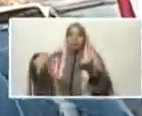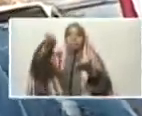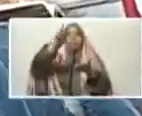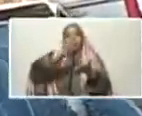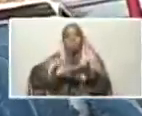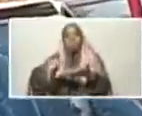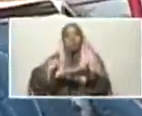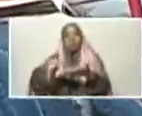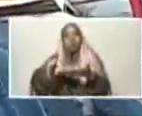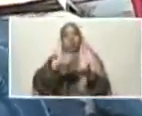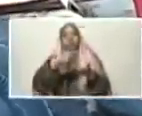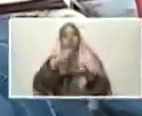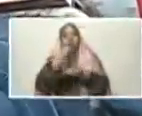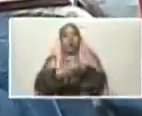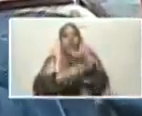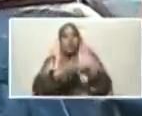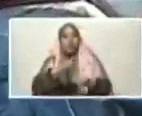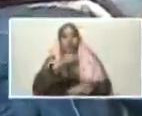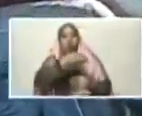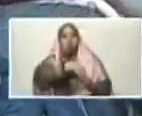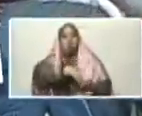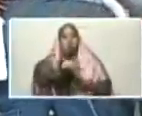hacer del socialismo